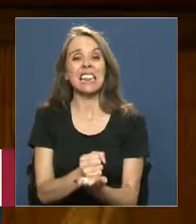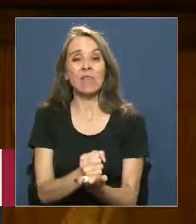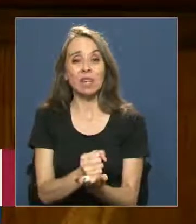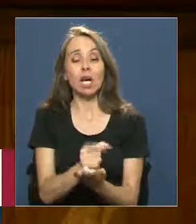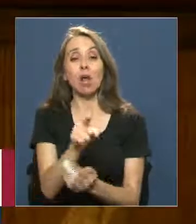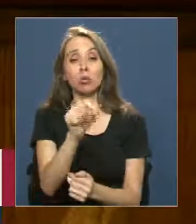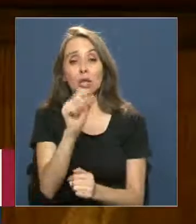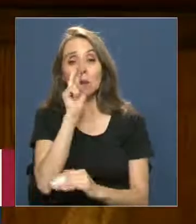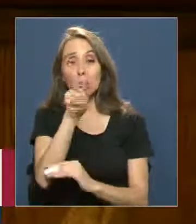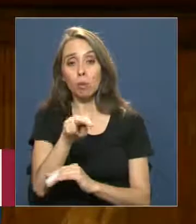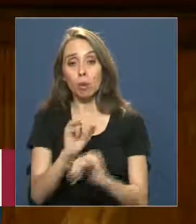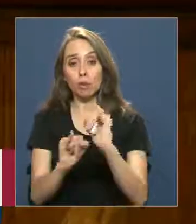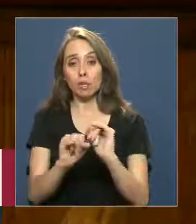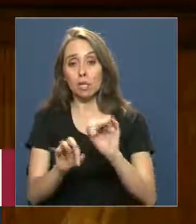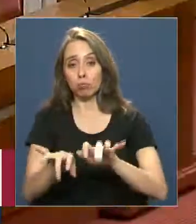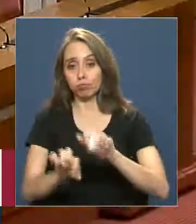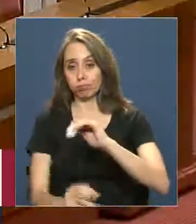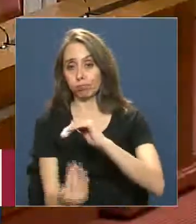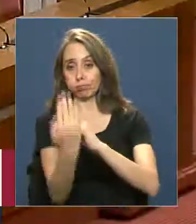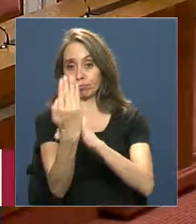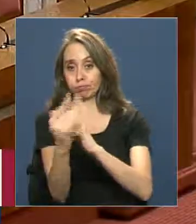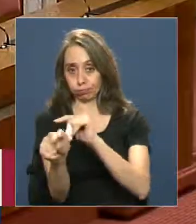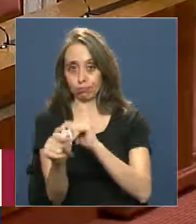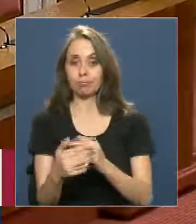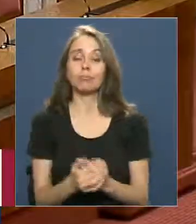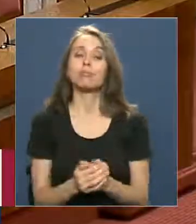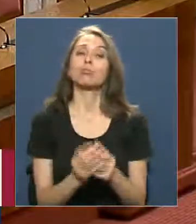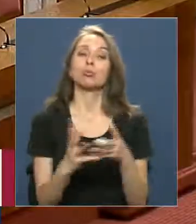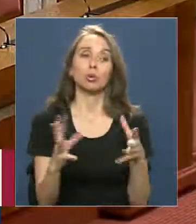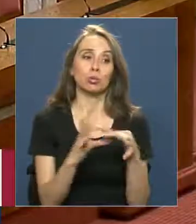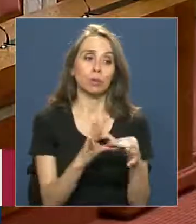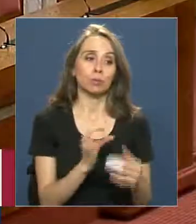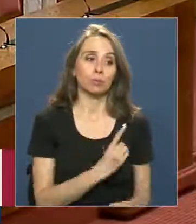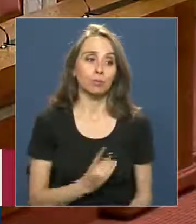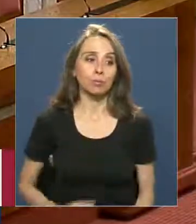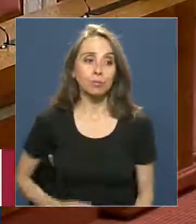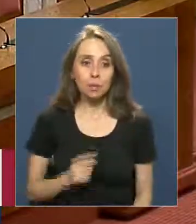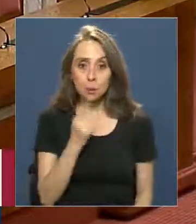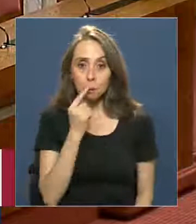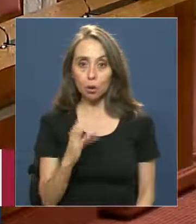respectiva pupitre. Muchas gracias. Muchas gracias, diputado Juan Antonio Coloma.